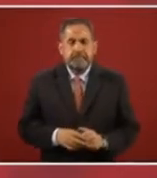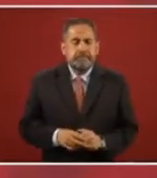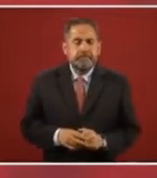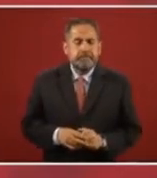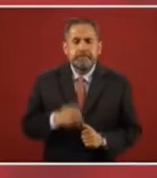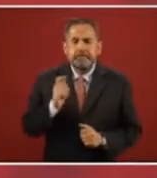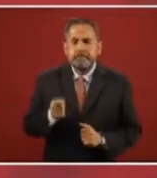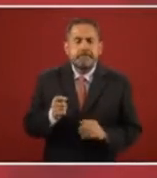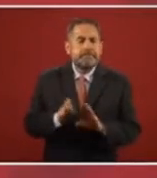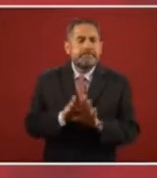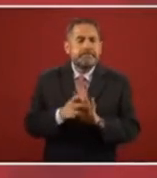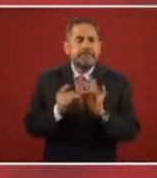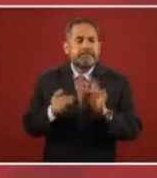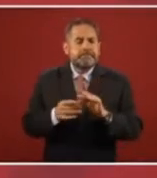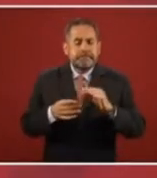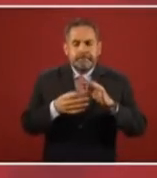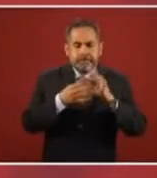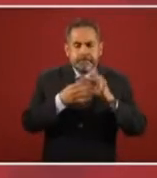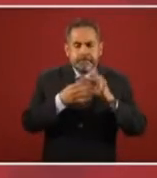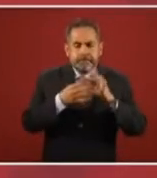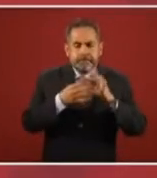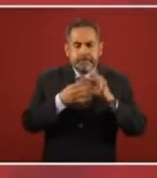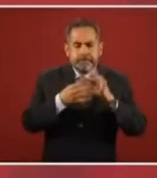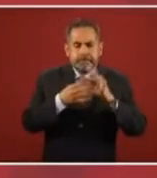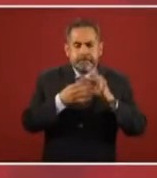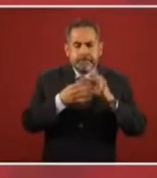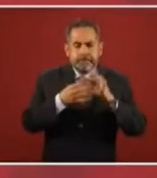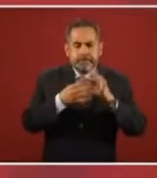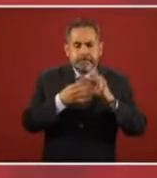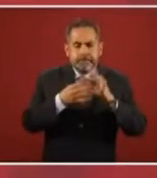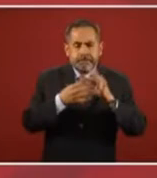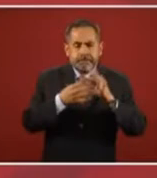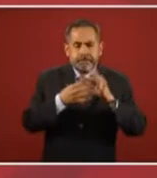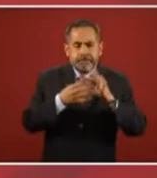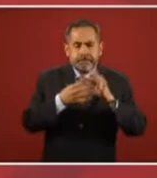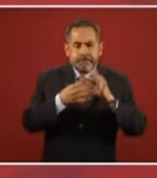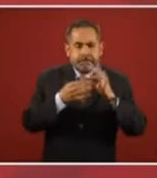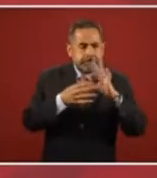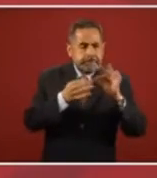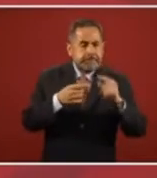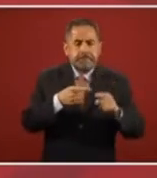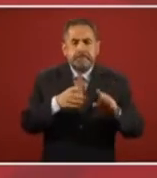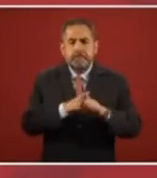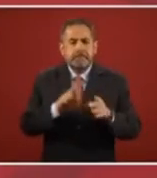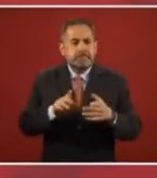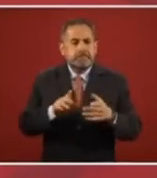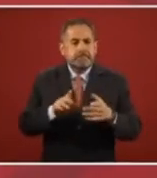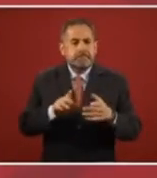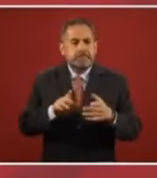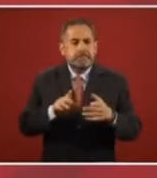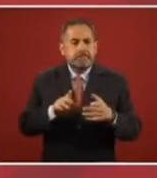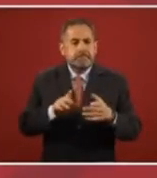cómo se mantienen los índices en hawai maine y en texas delictivos